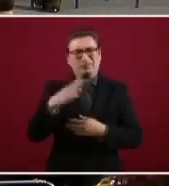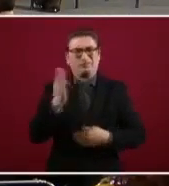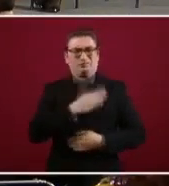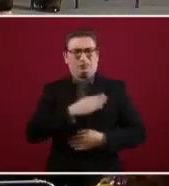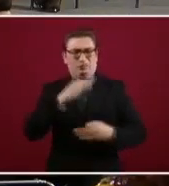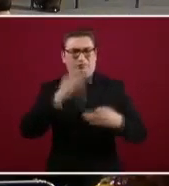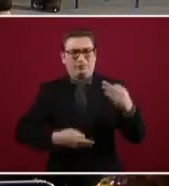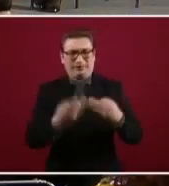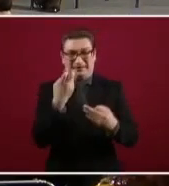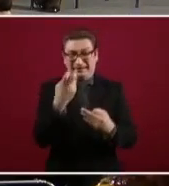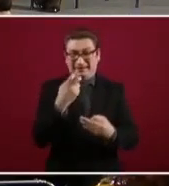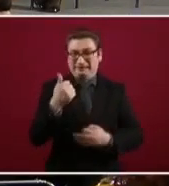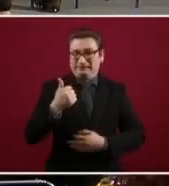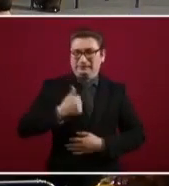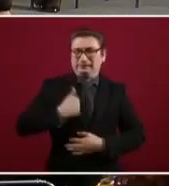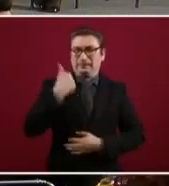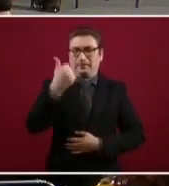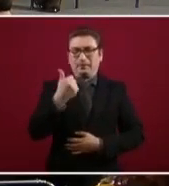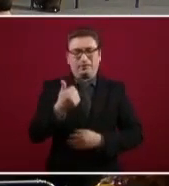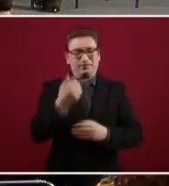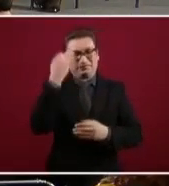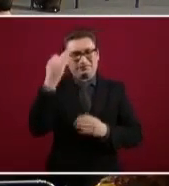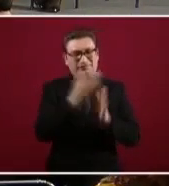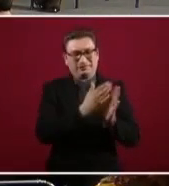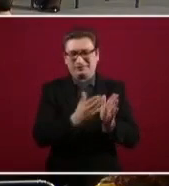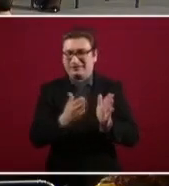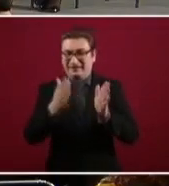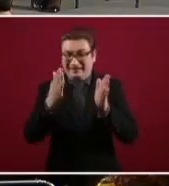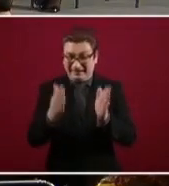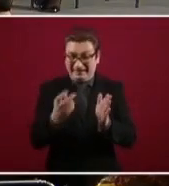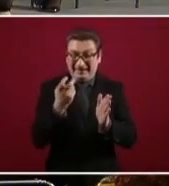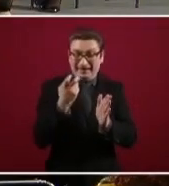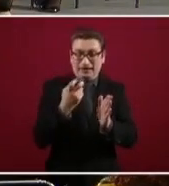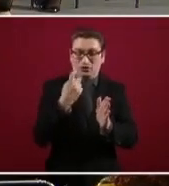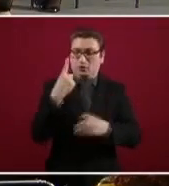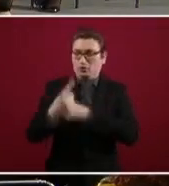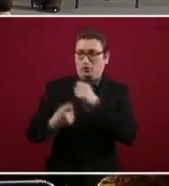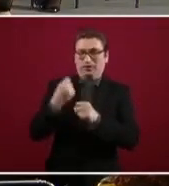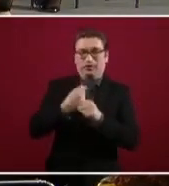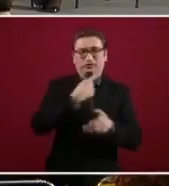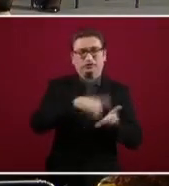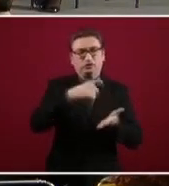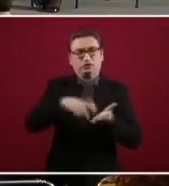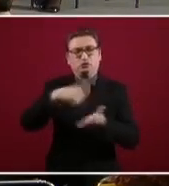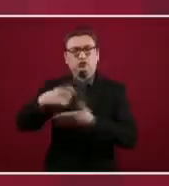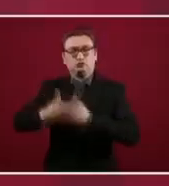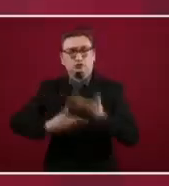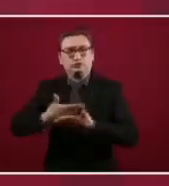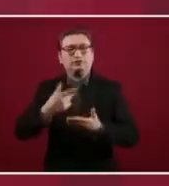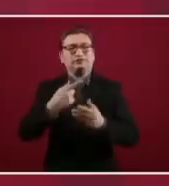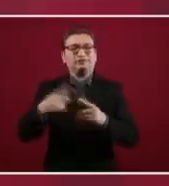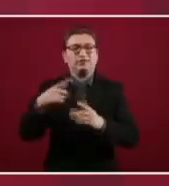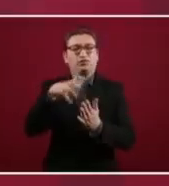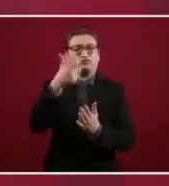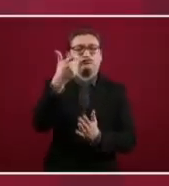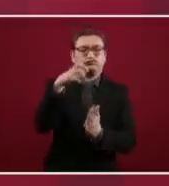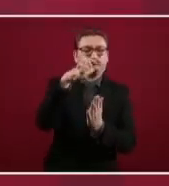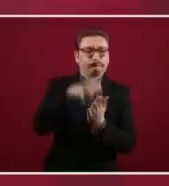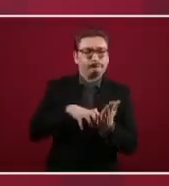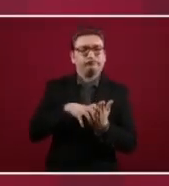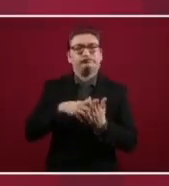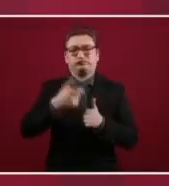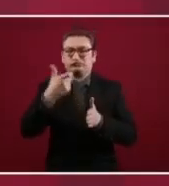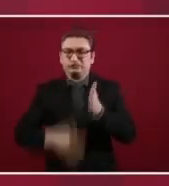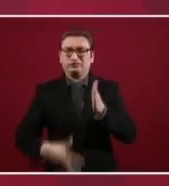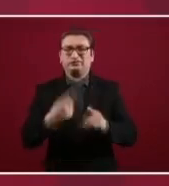como la mejor oportunidad del año para adquirir bienes y servicios con ofertas y descuentos que no